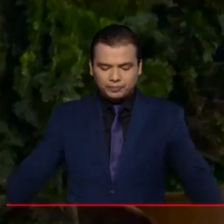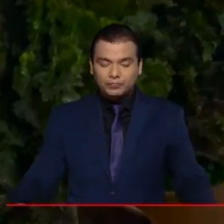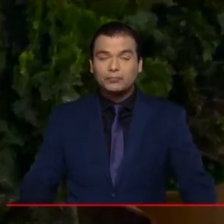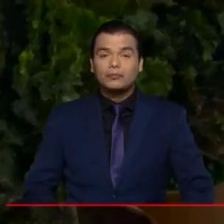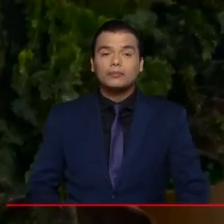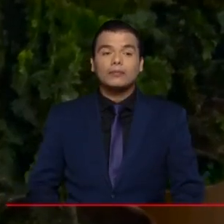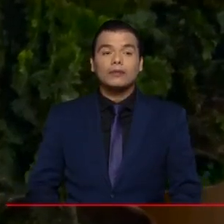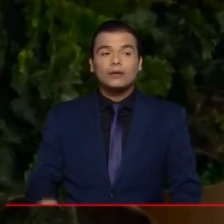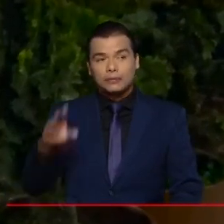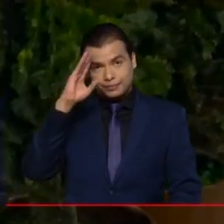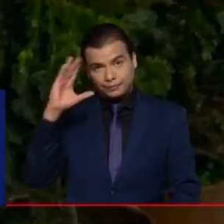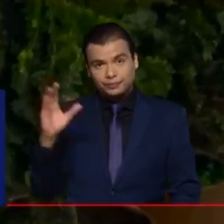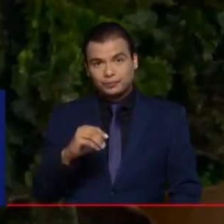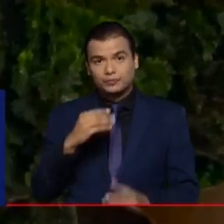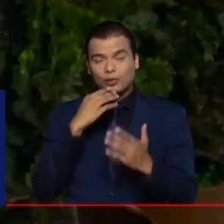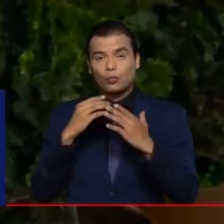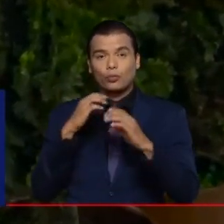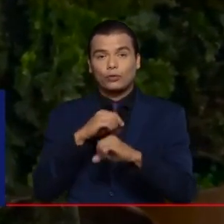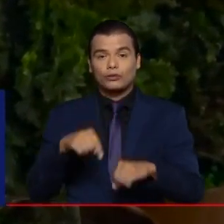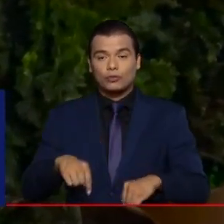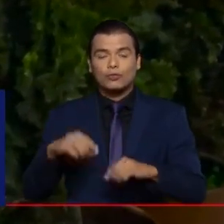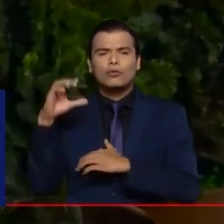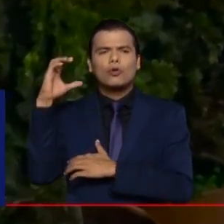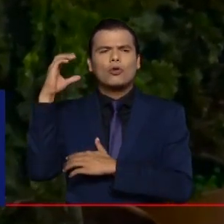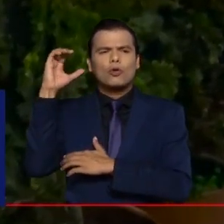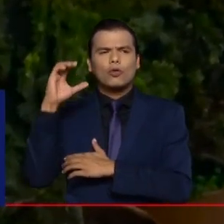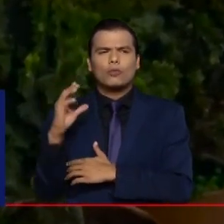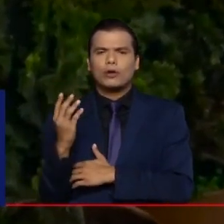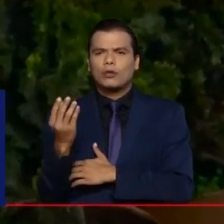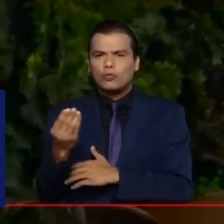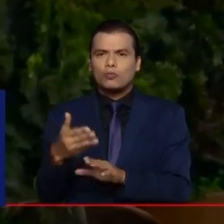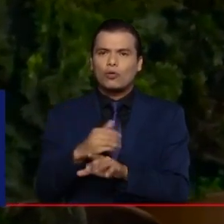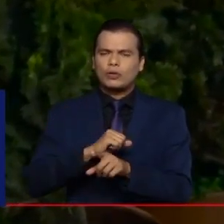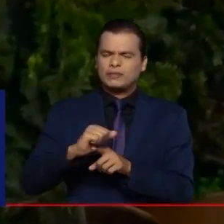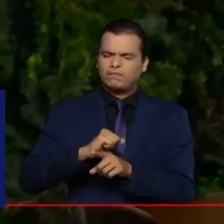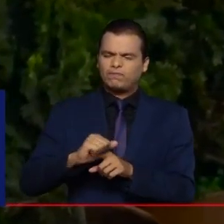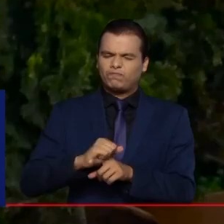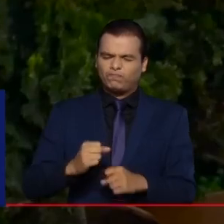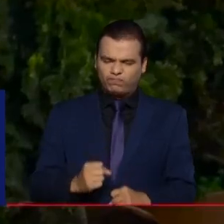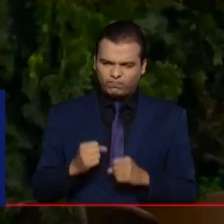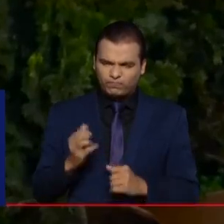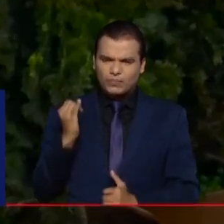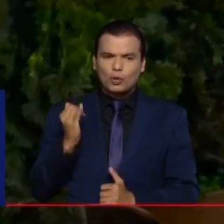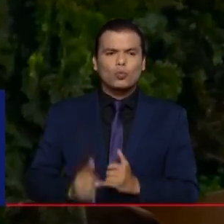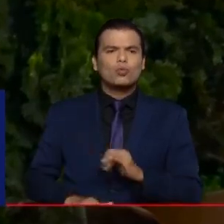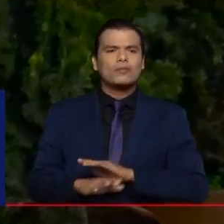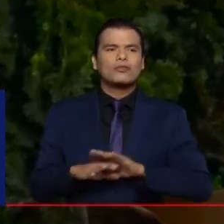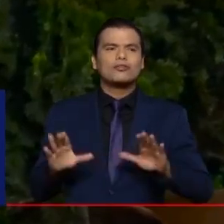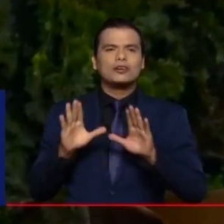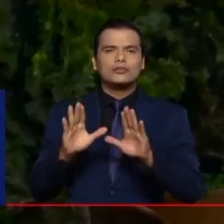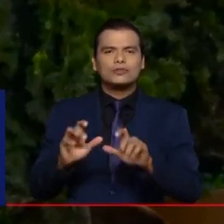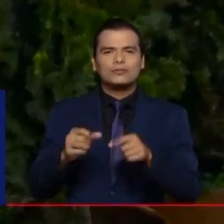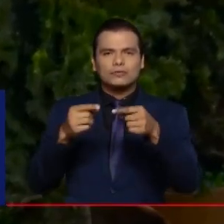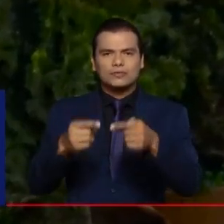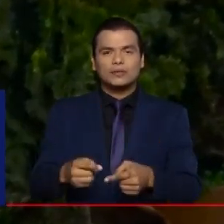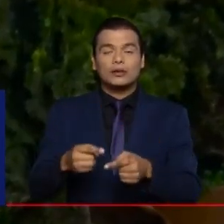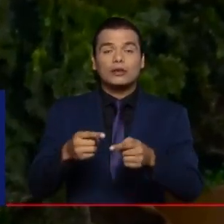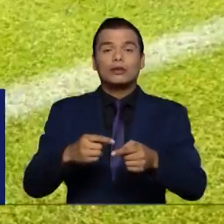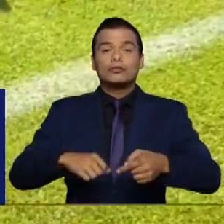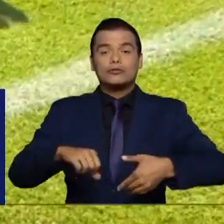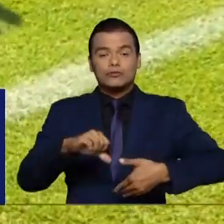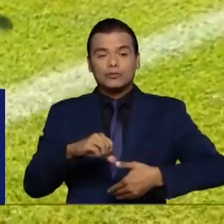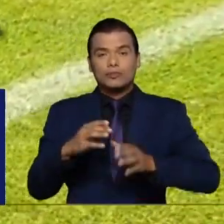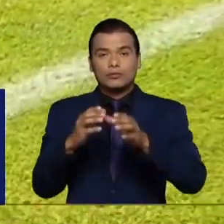Hola buenas noches para todos hoy la selección Colombia entrenó y tuvo su última práctica del sudamericano sub-2023